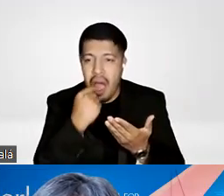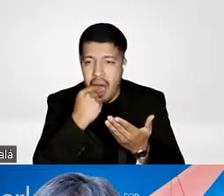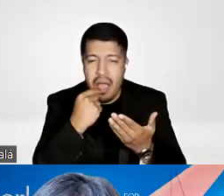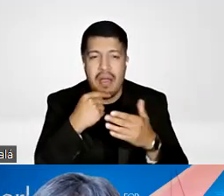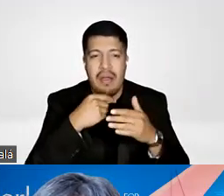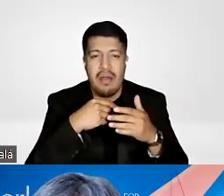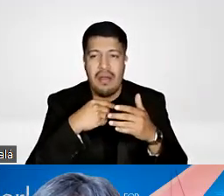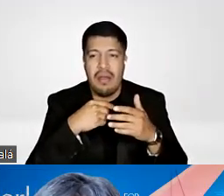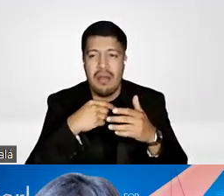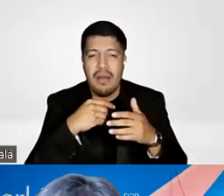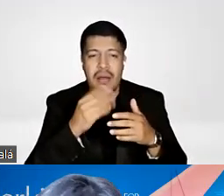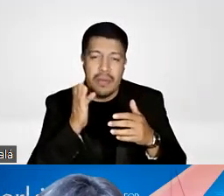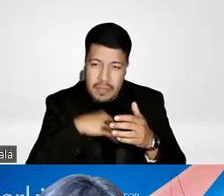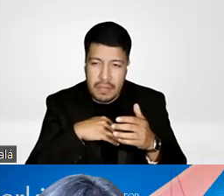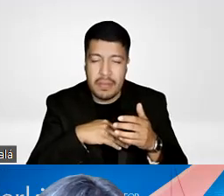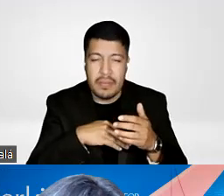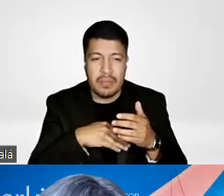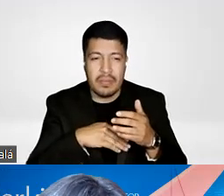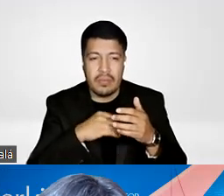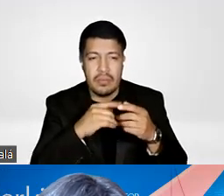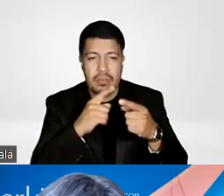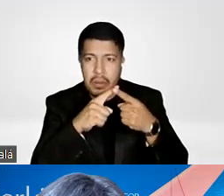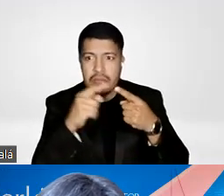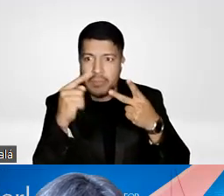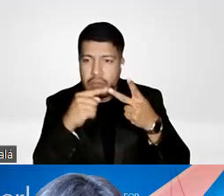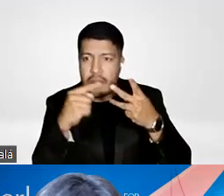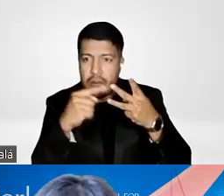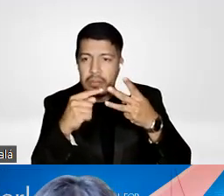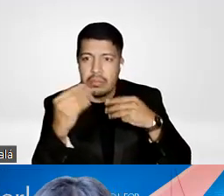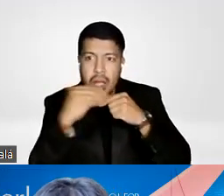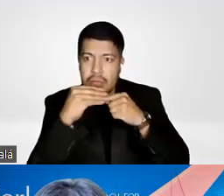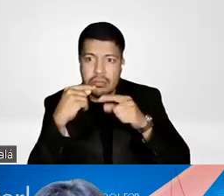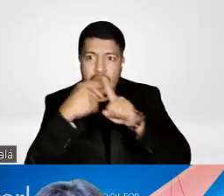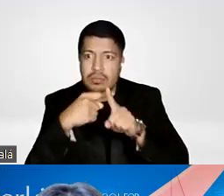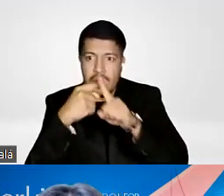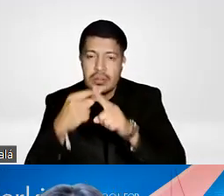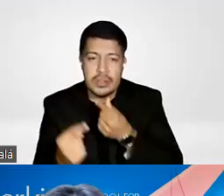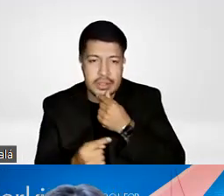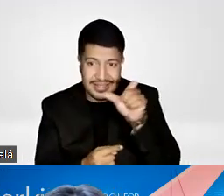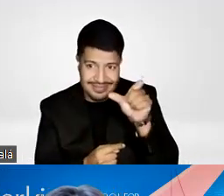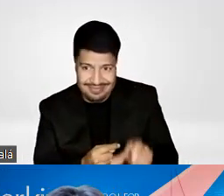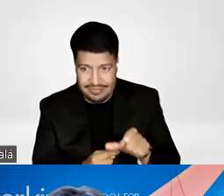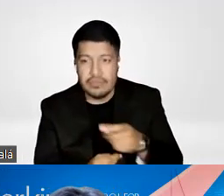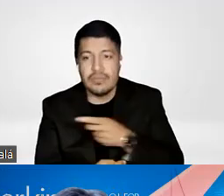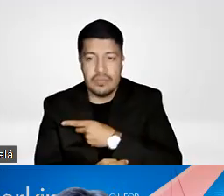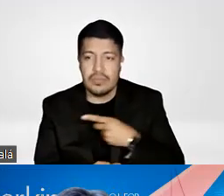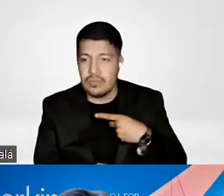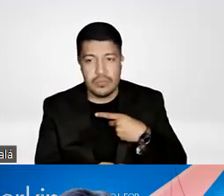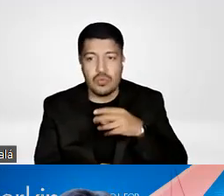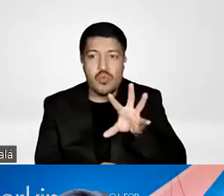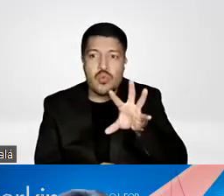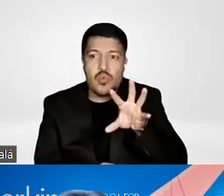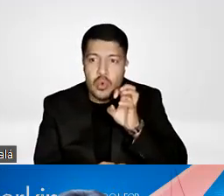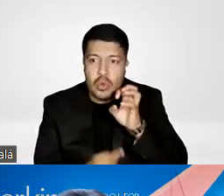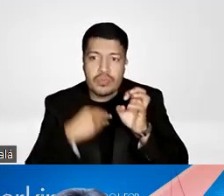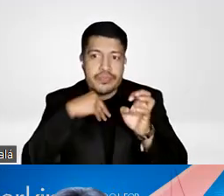ya tiene 2 o más signos de alarma, bueno, hay que darle seguimiento a ese niño con alteración de la succión. O bien el atrapamiento de